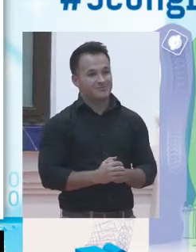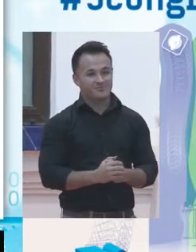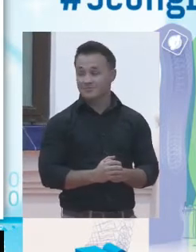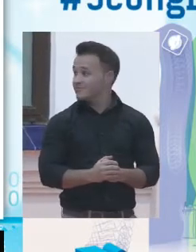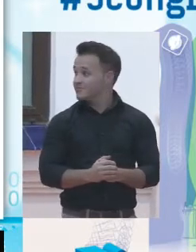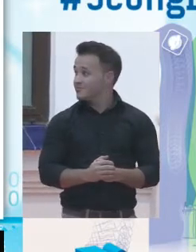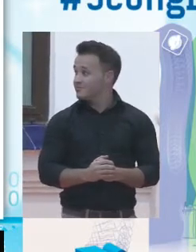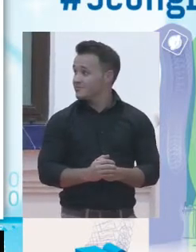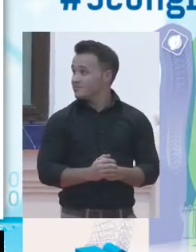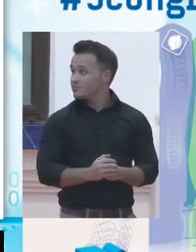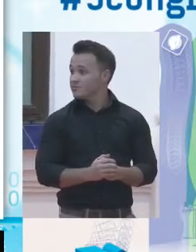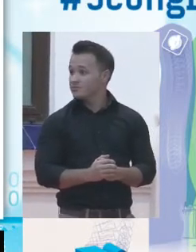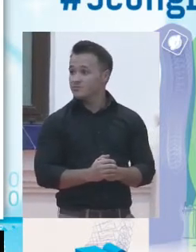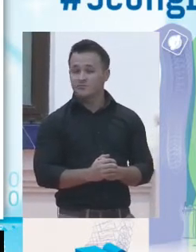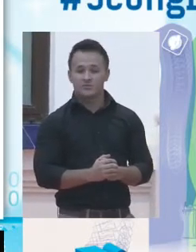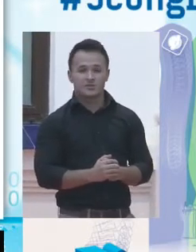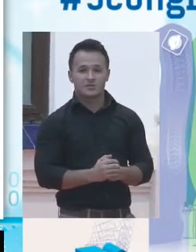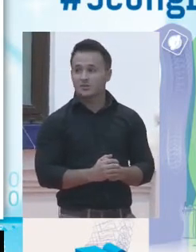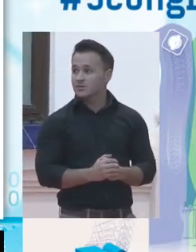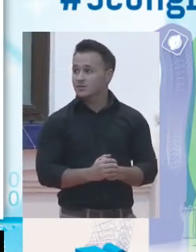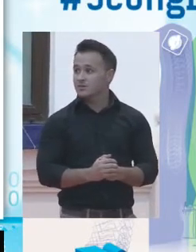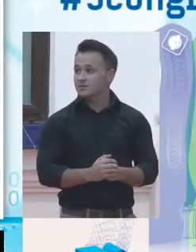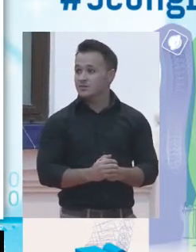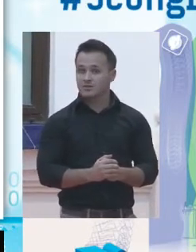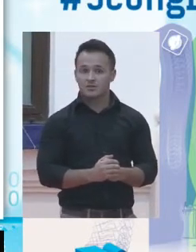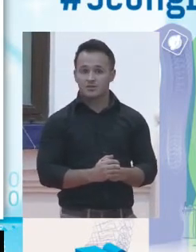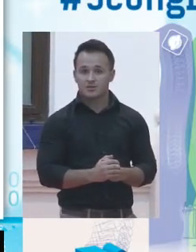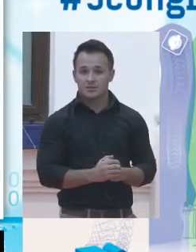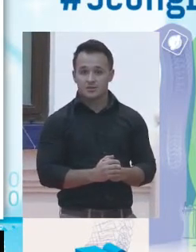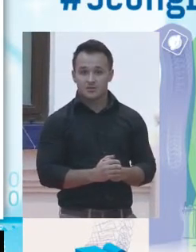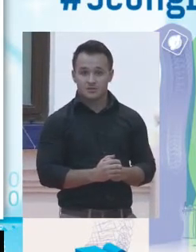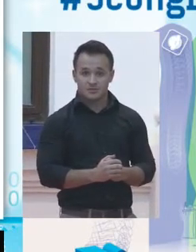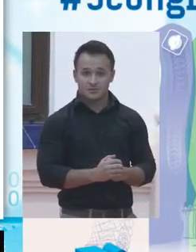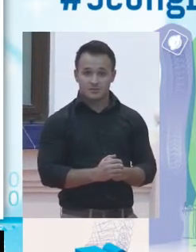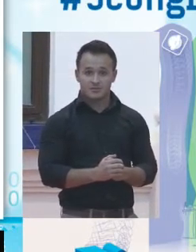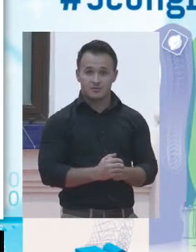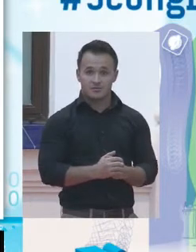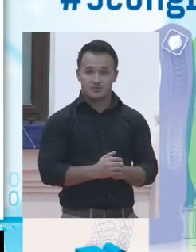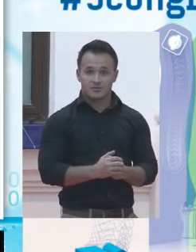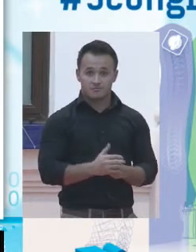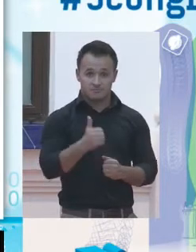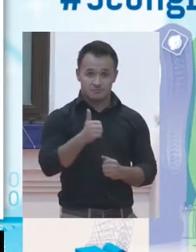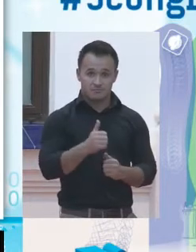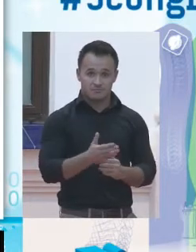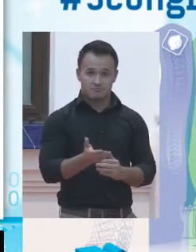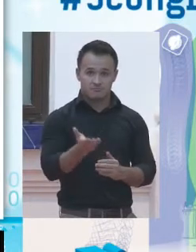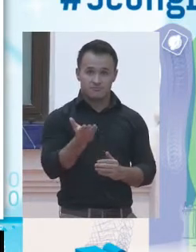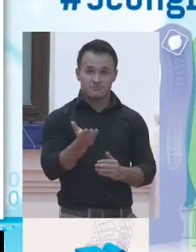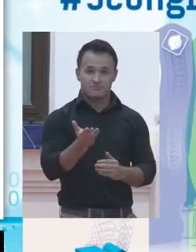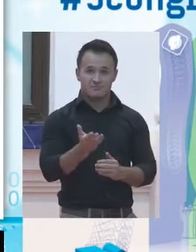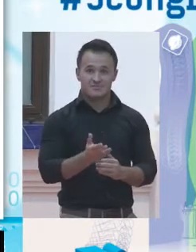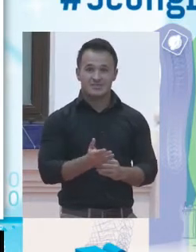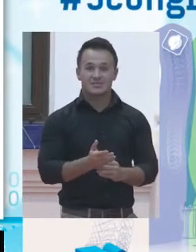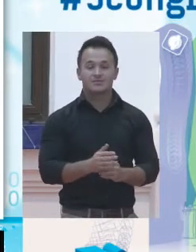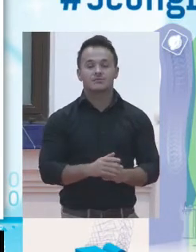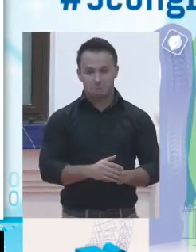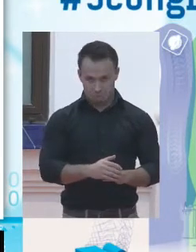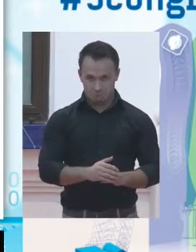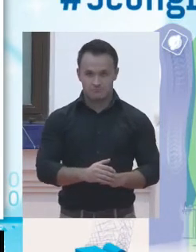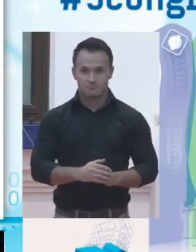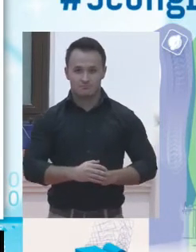tecnología y de las comunicaciones iba a mejorar muchísimo las posibilidades de teletrabajo y de asistencia a personas que tuvieran